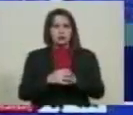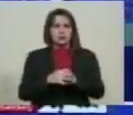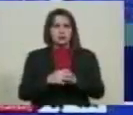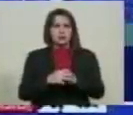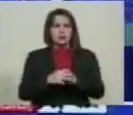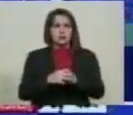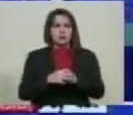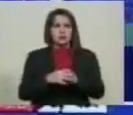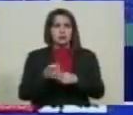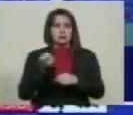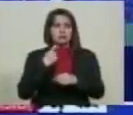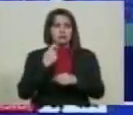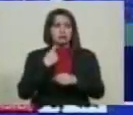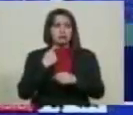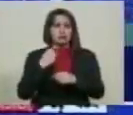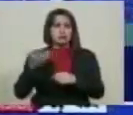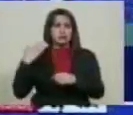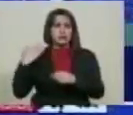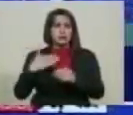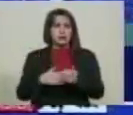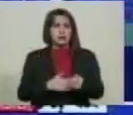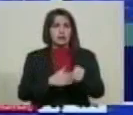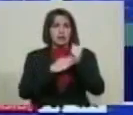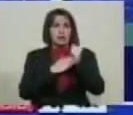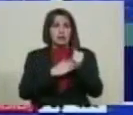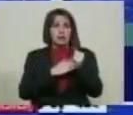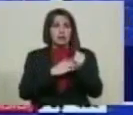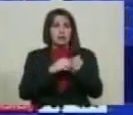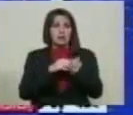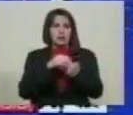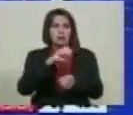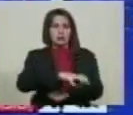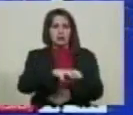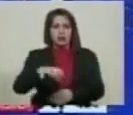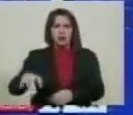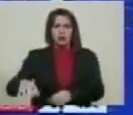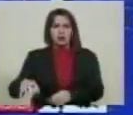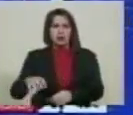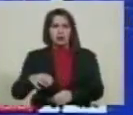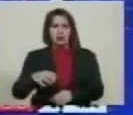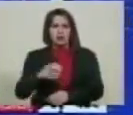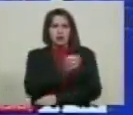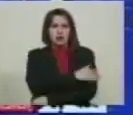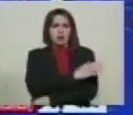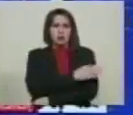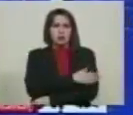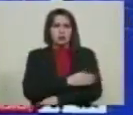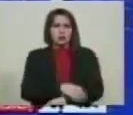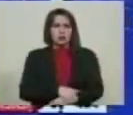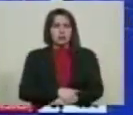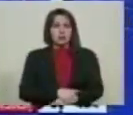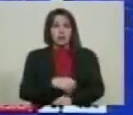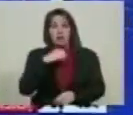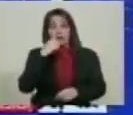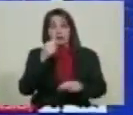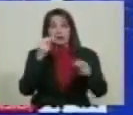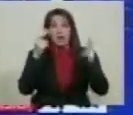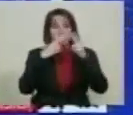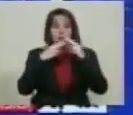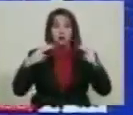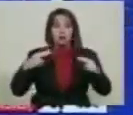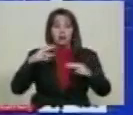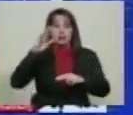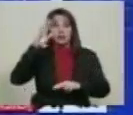de antiguos dirigentes regionales de la oposición bajo la promesa de ingentes